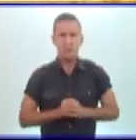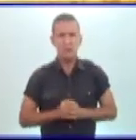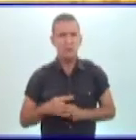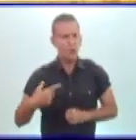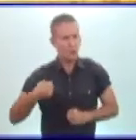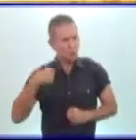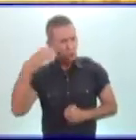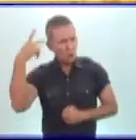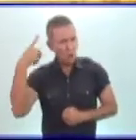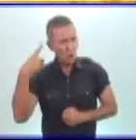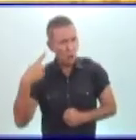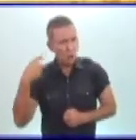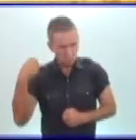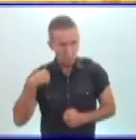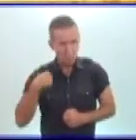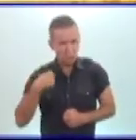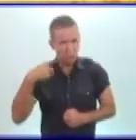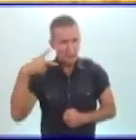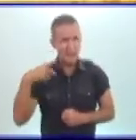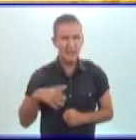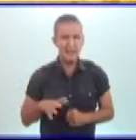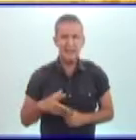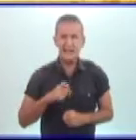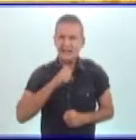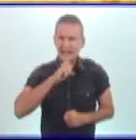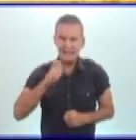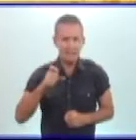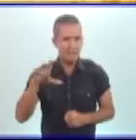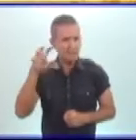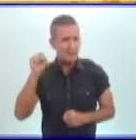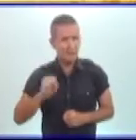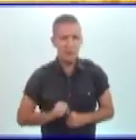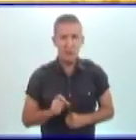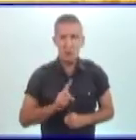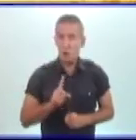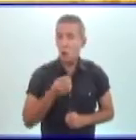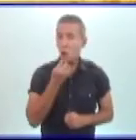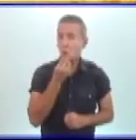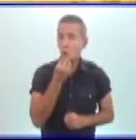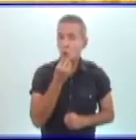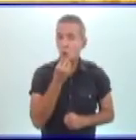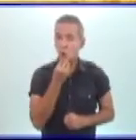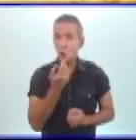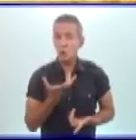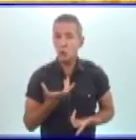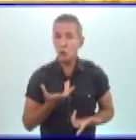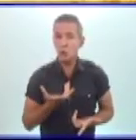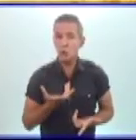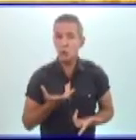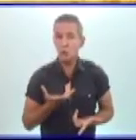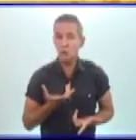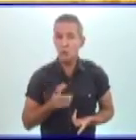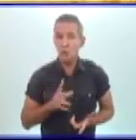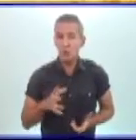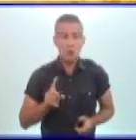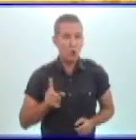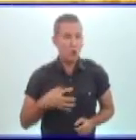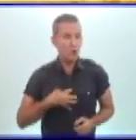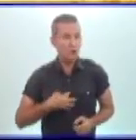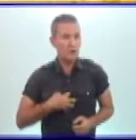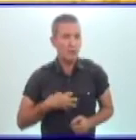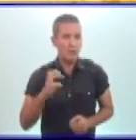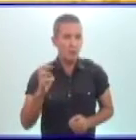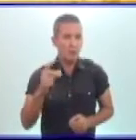que es complejo entender, pero no podemos perder de vista que como no tenemos una fecha exacta que transitamos de